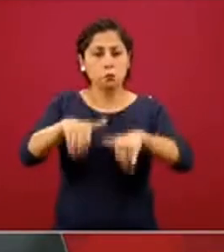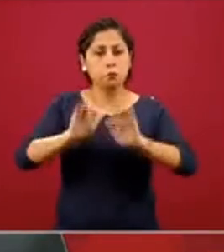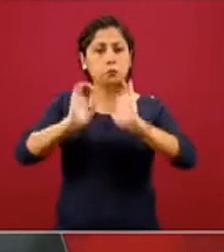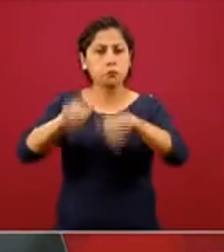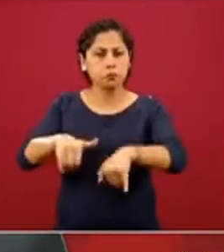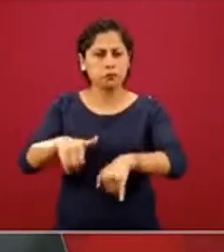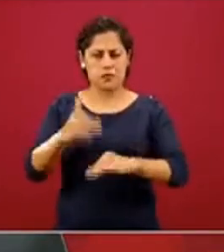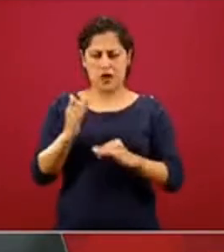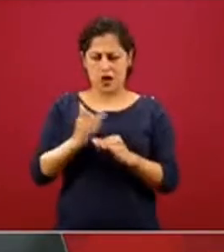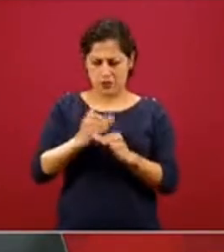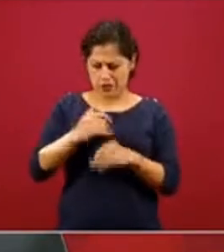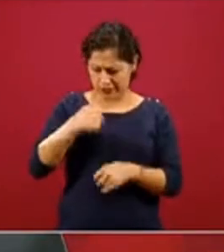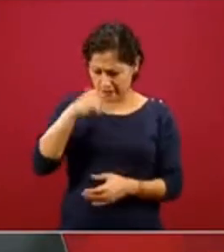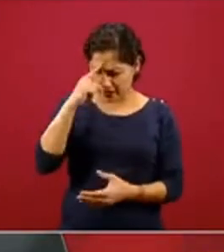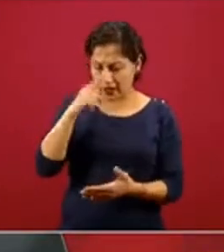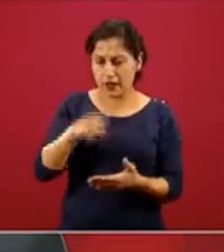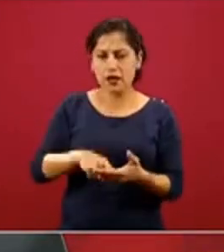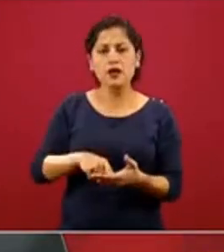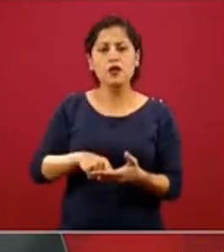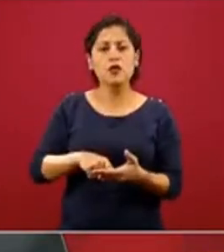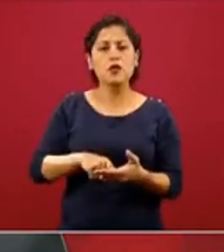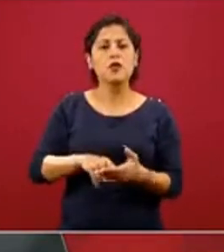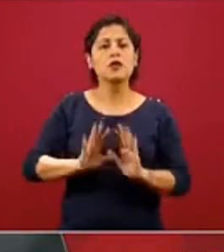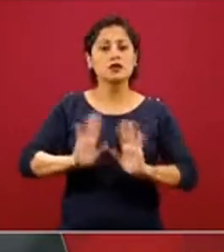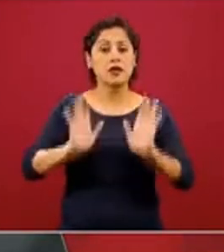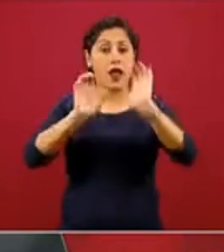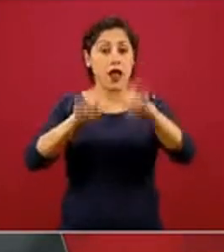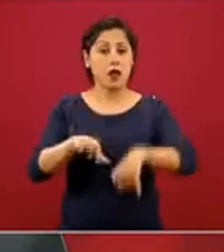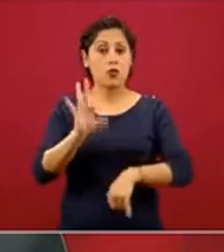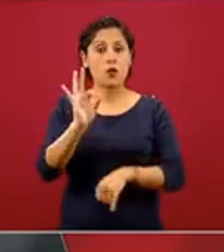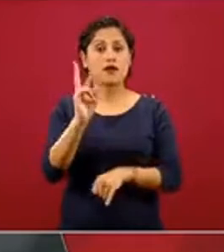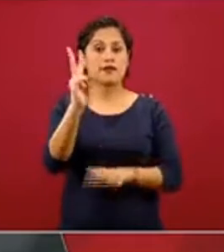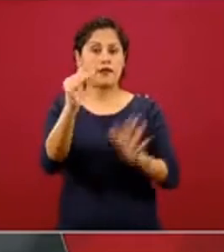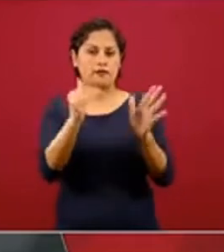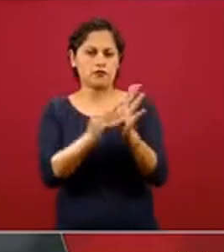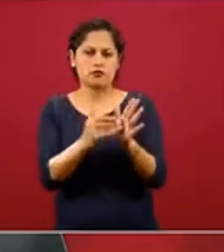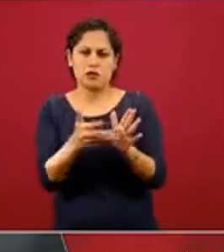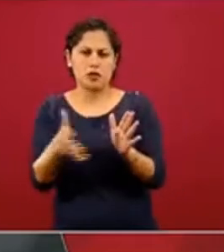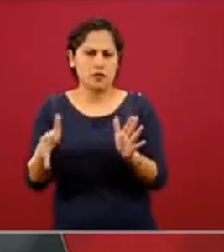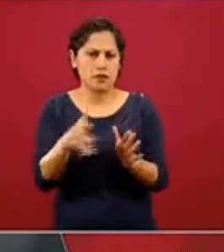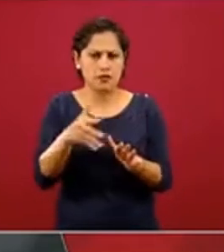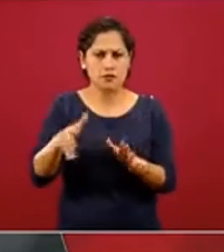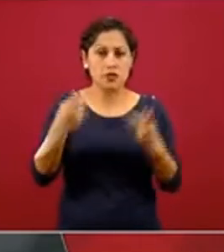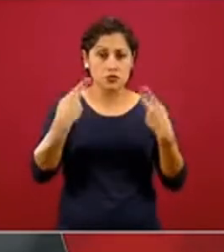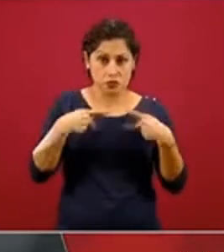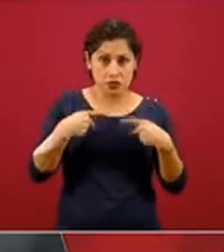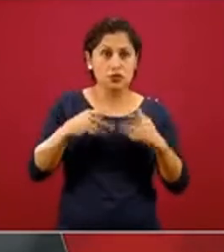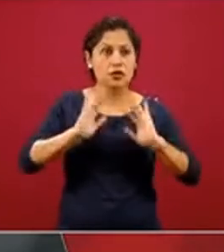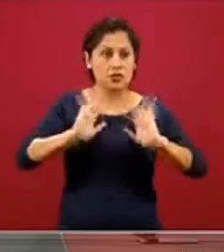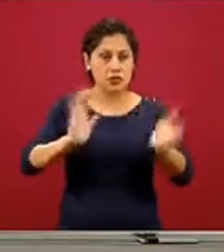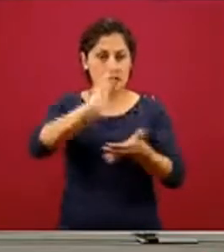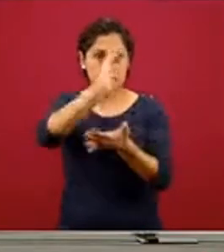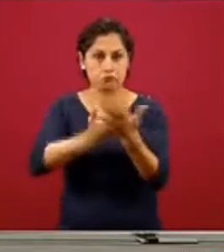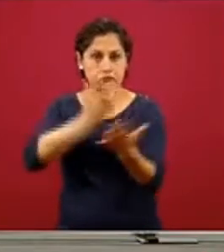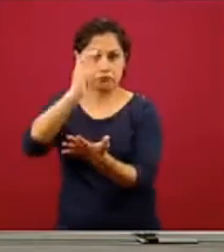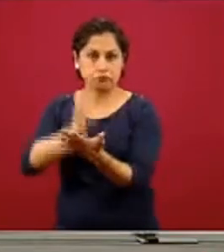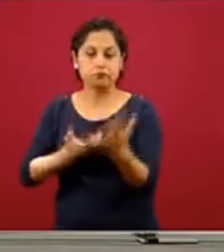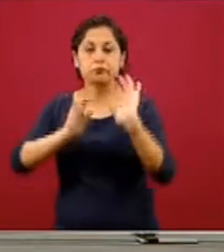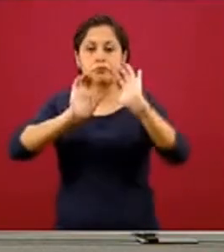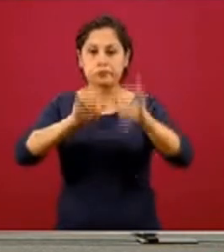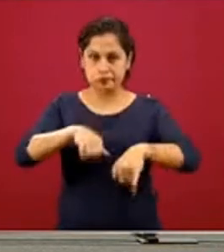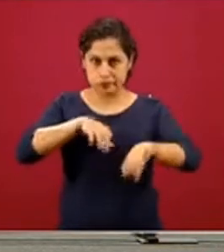tengo mal el dato más reciente, un poco más de 42,000 profesionales de la salud que han sido contratadas y